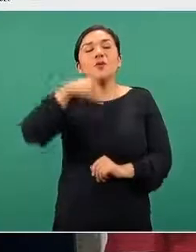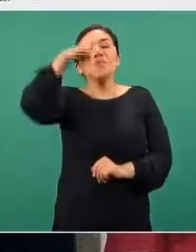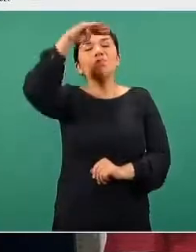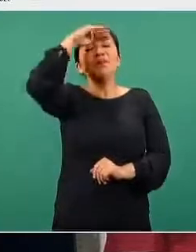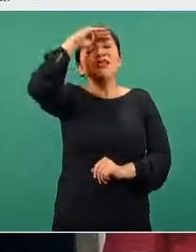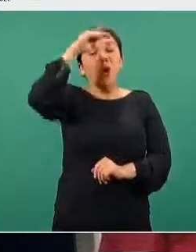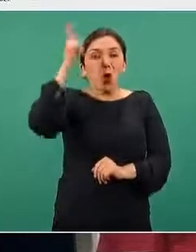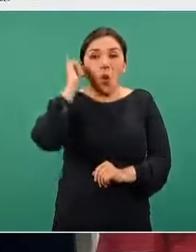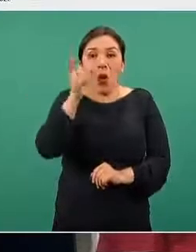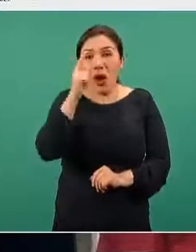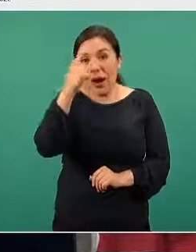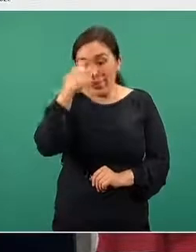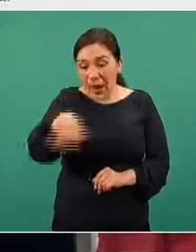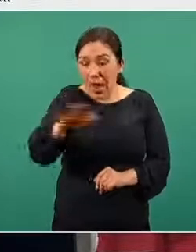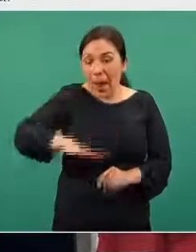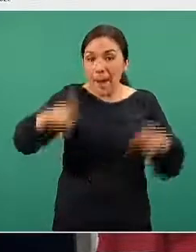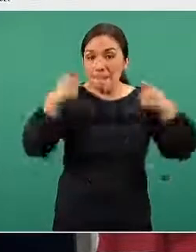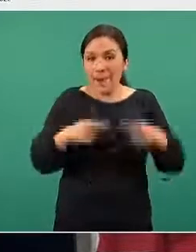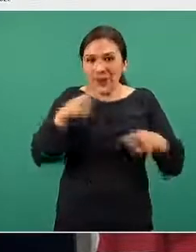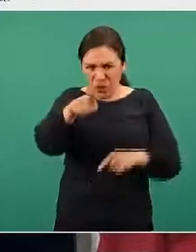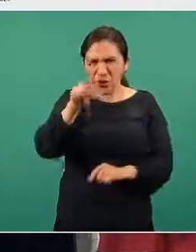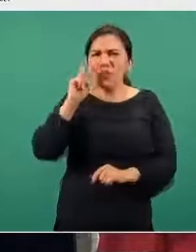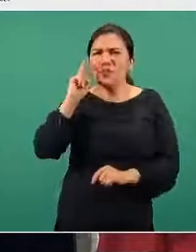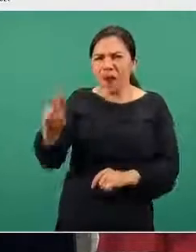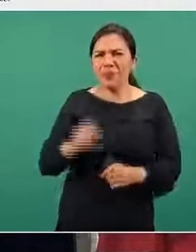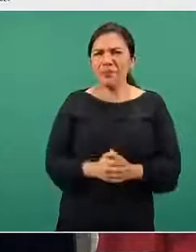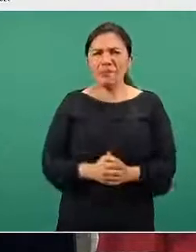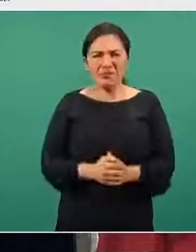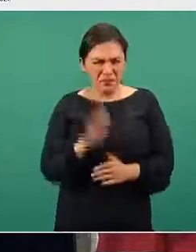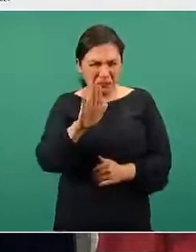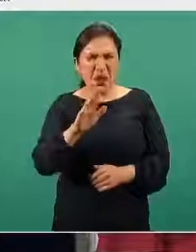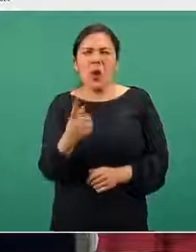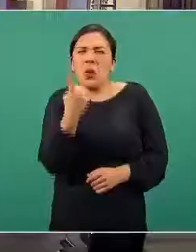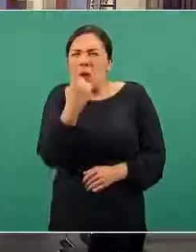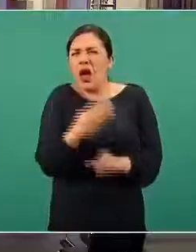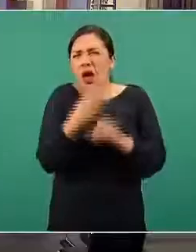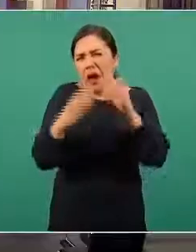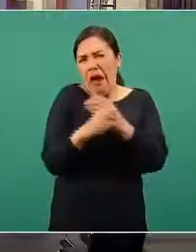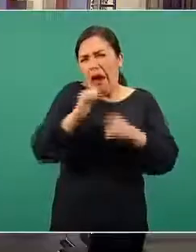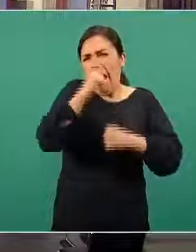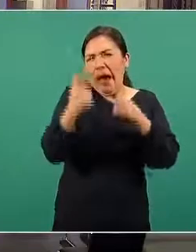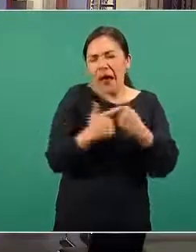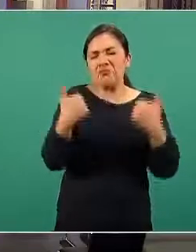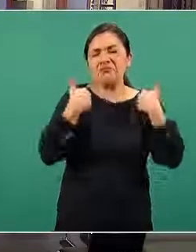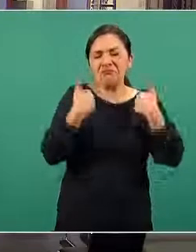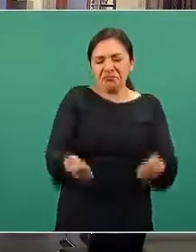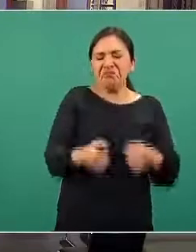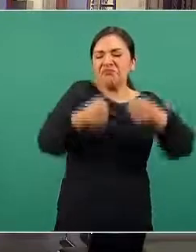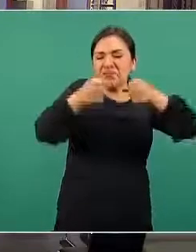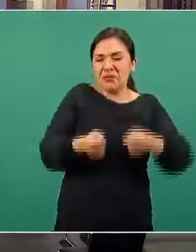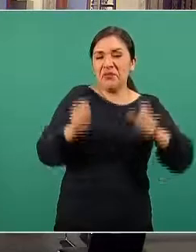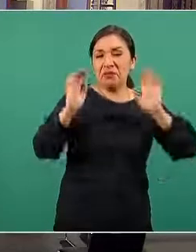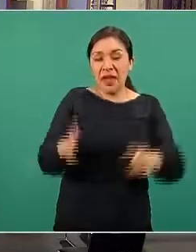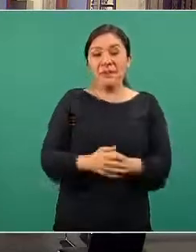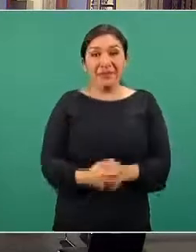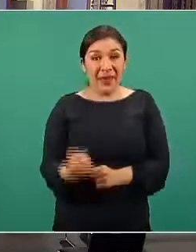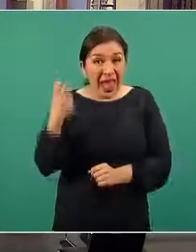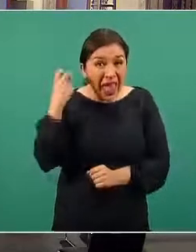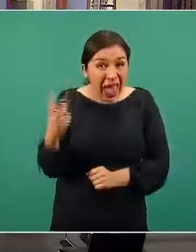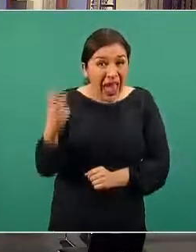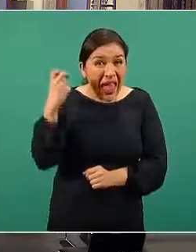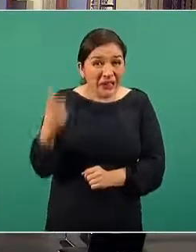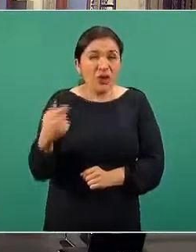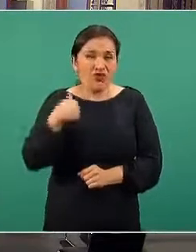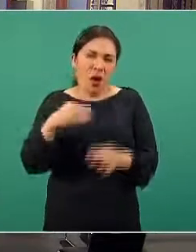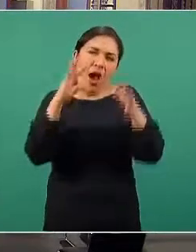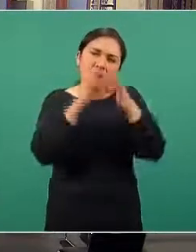esperamos de nuestra gente. Y miren ustedes, hay algo que nos queda claro. Todo esto